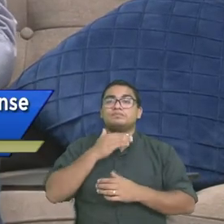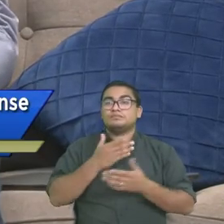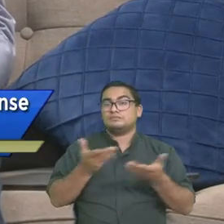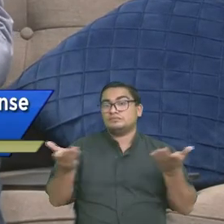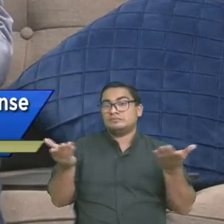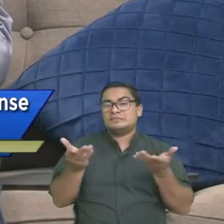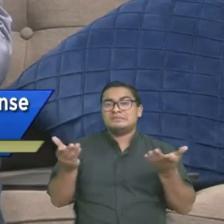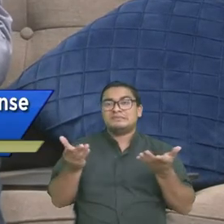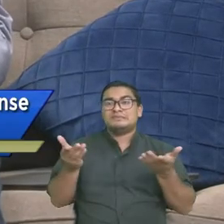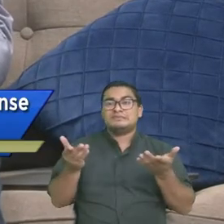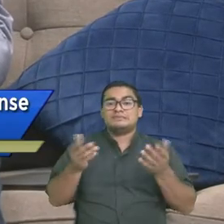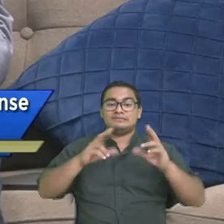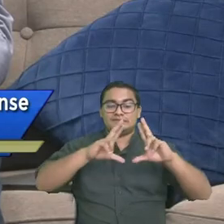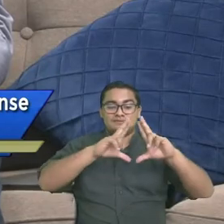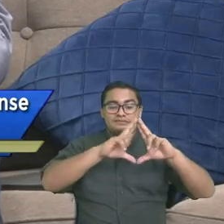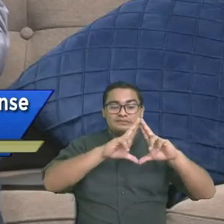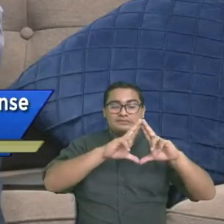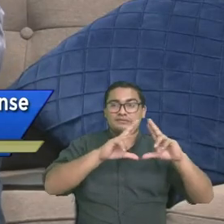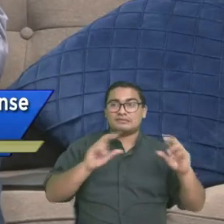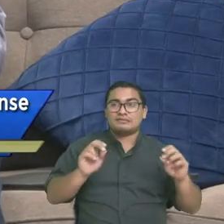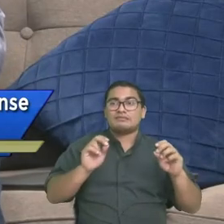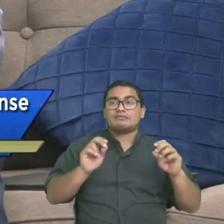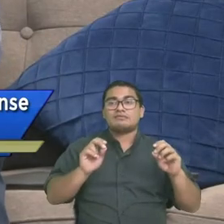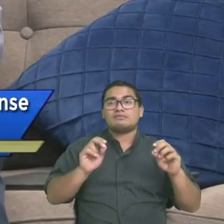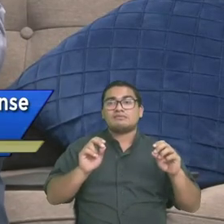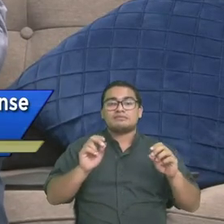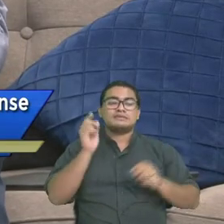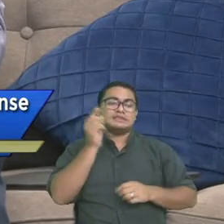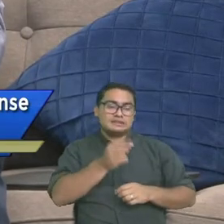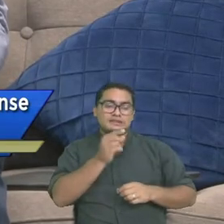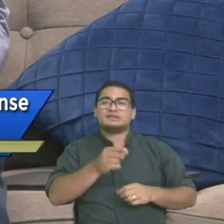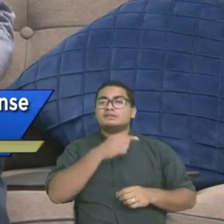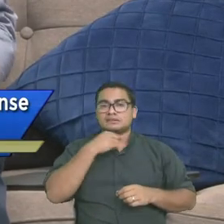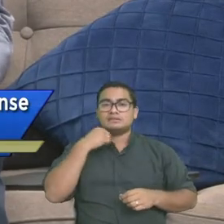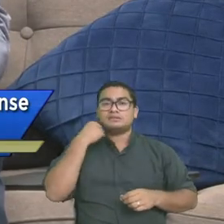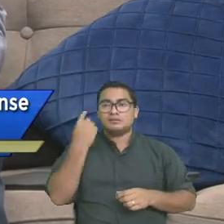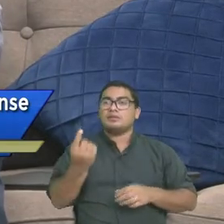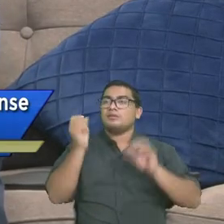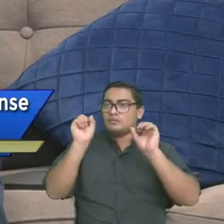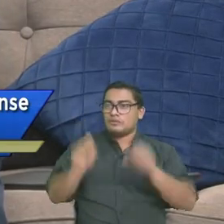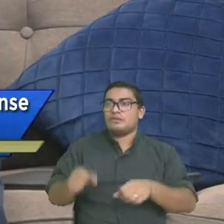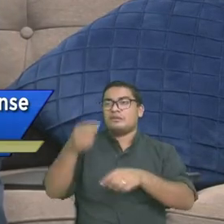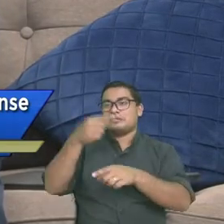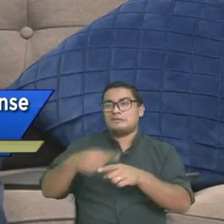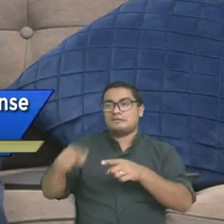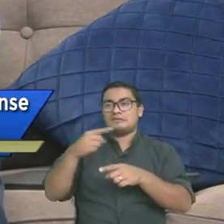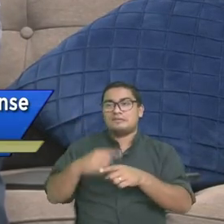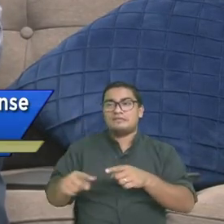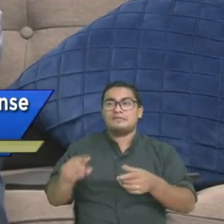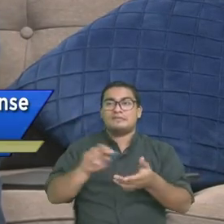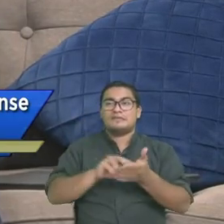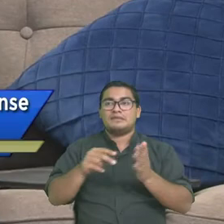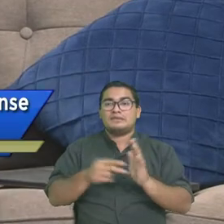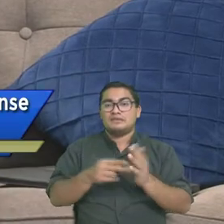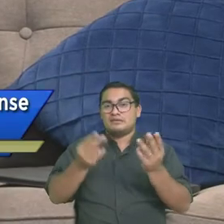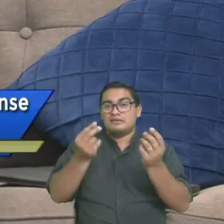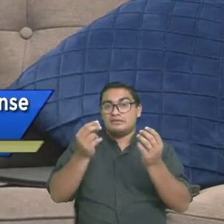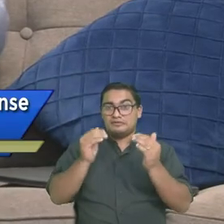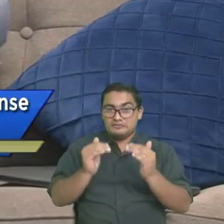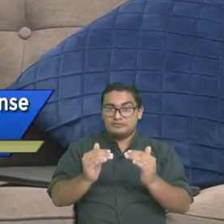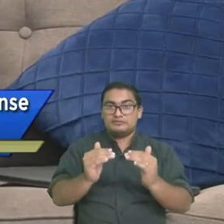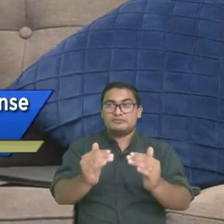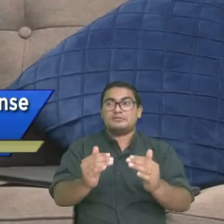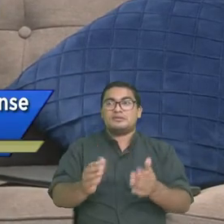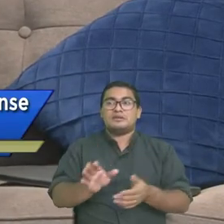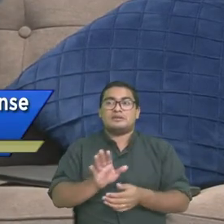capacidad del país esté probada de que ese endeudamiento sea pagable. Eso significa sostenibilidad. Pero a